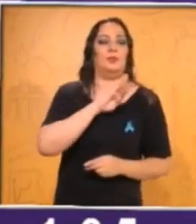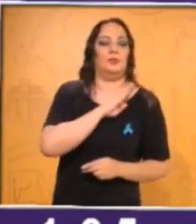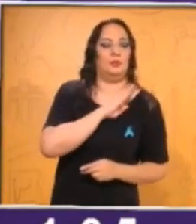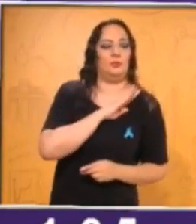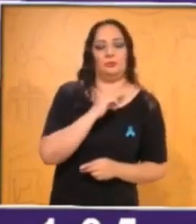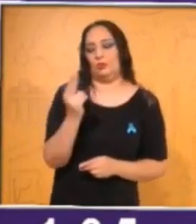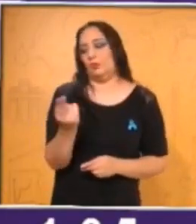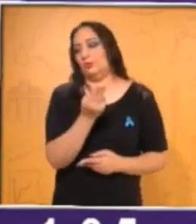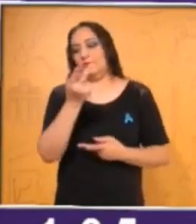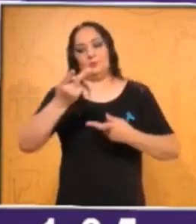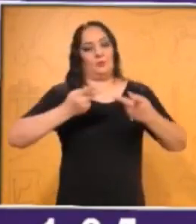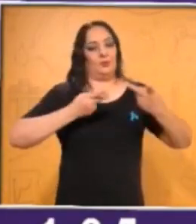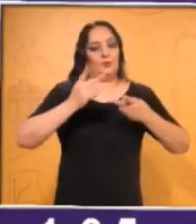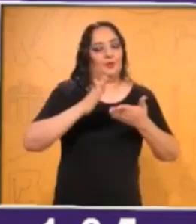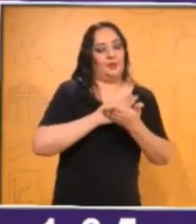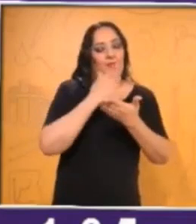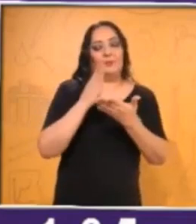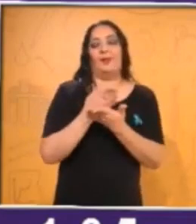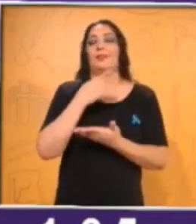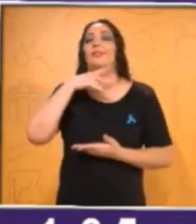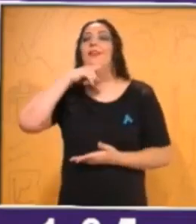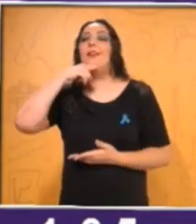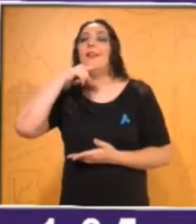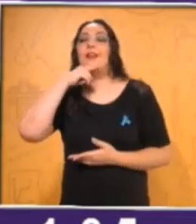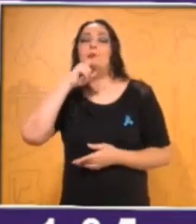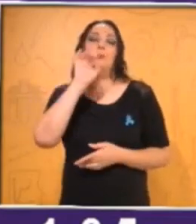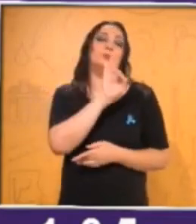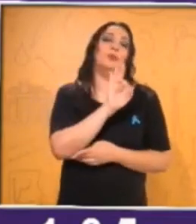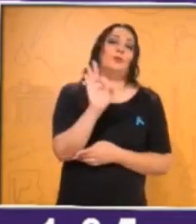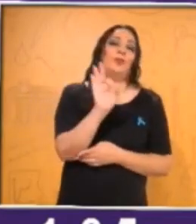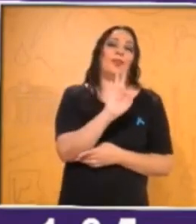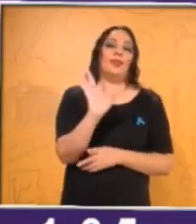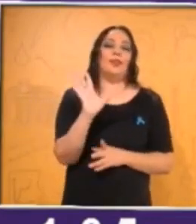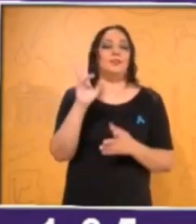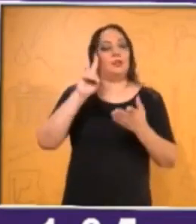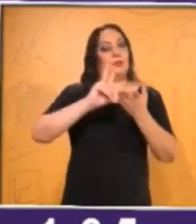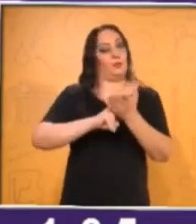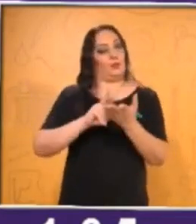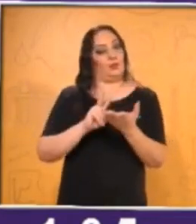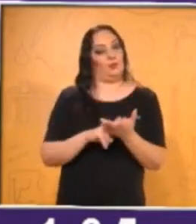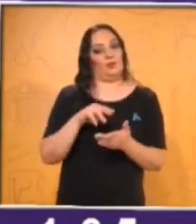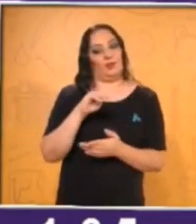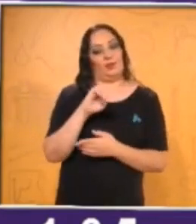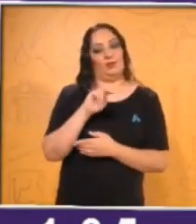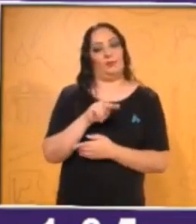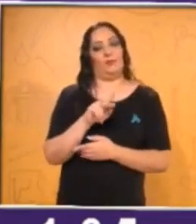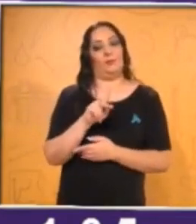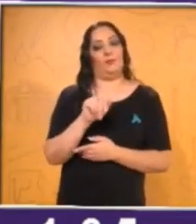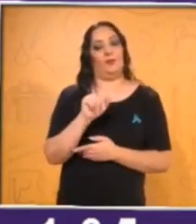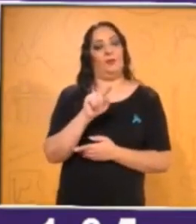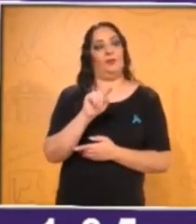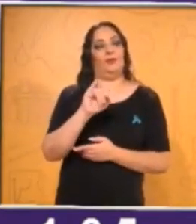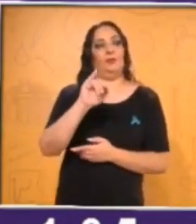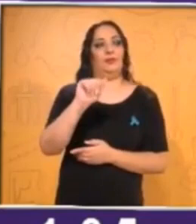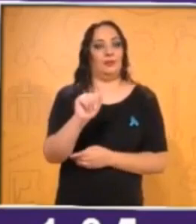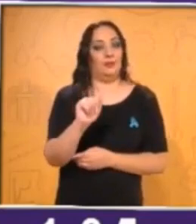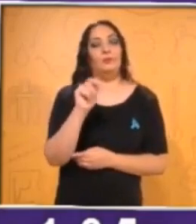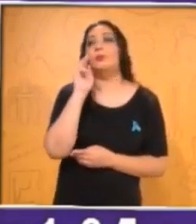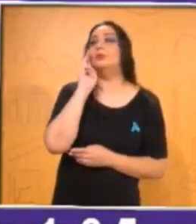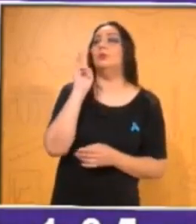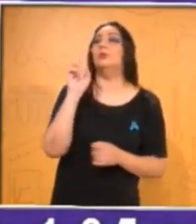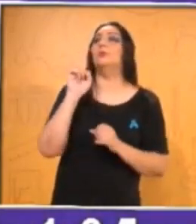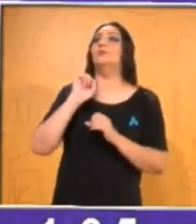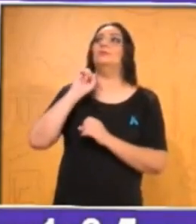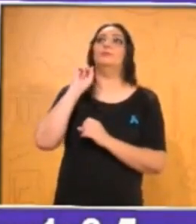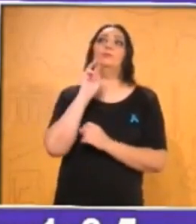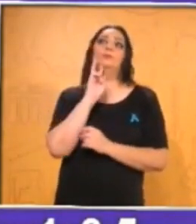lo que ustedes preparan su libreta, su lápiz, poniendo la fecha, poniendo el valor, vamos a mostrar en pantalla algunas de las